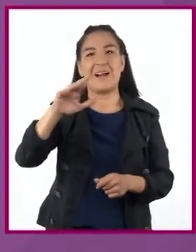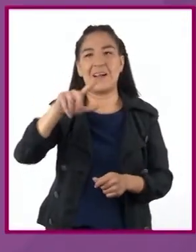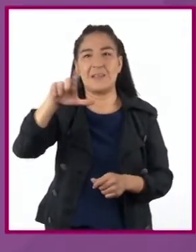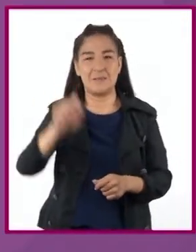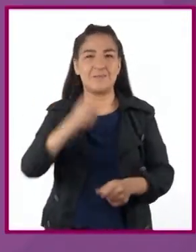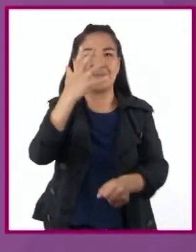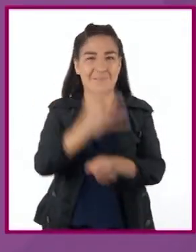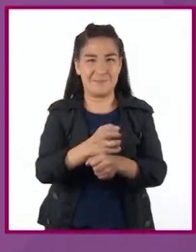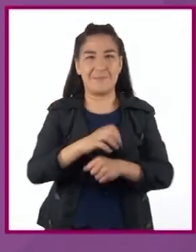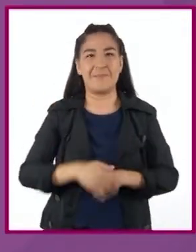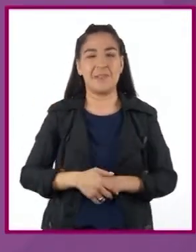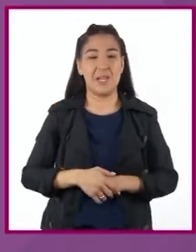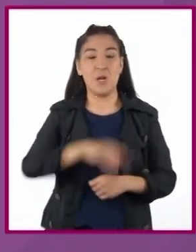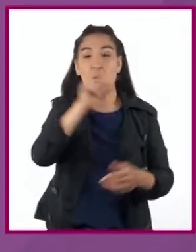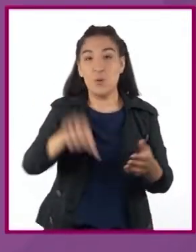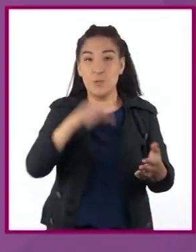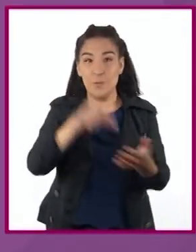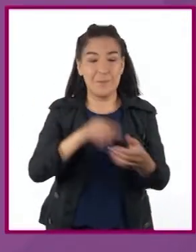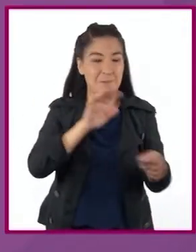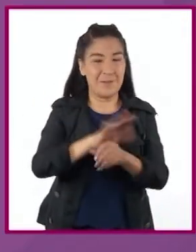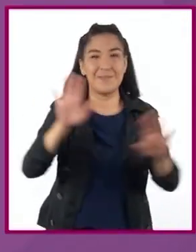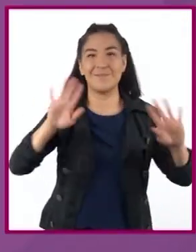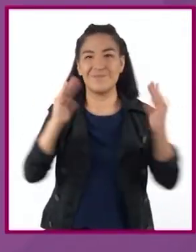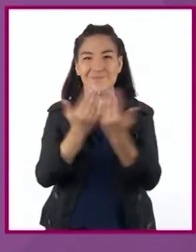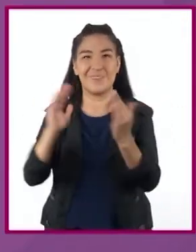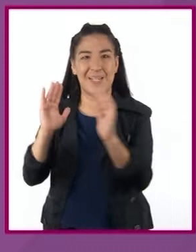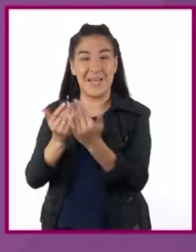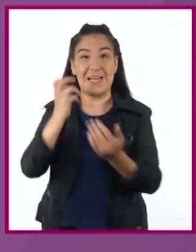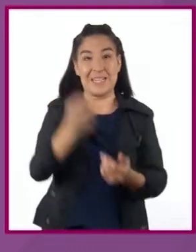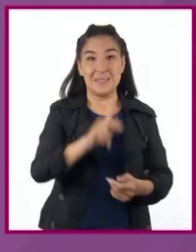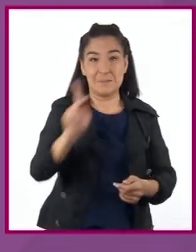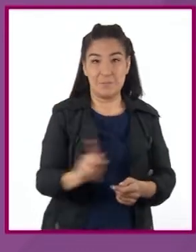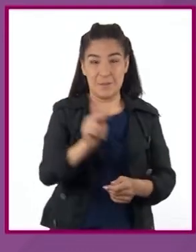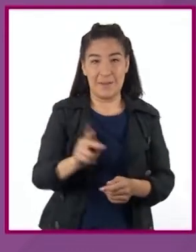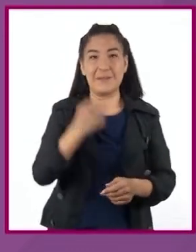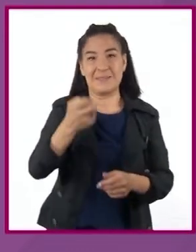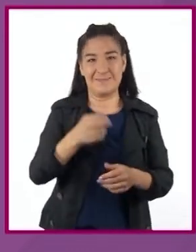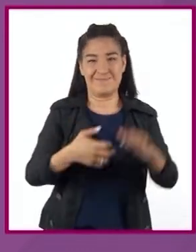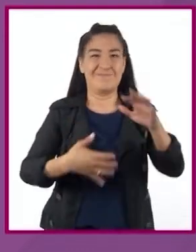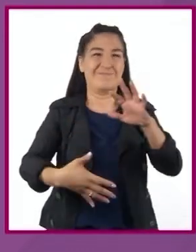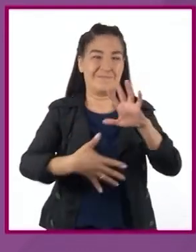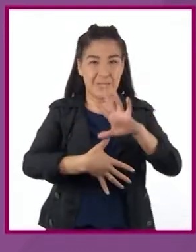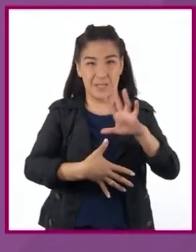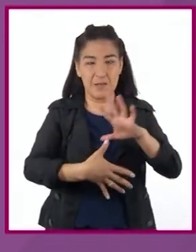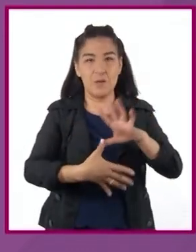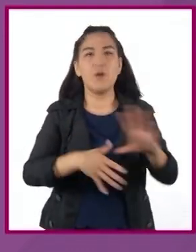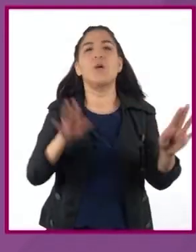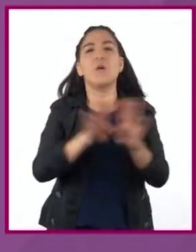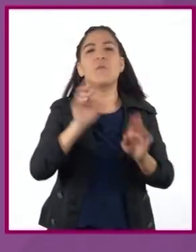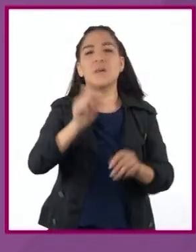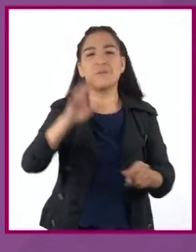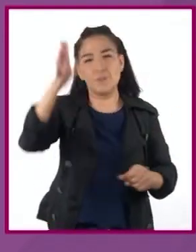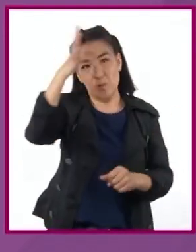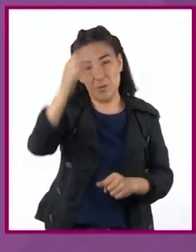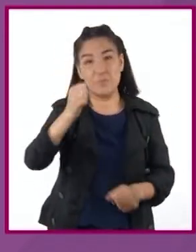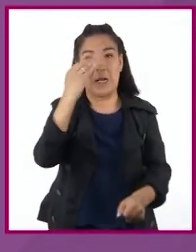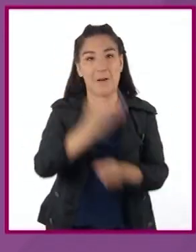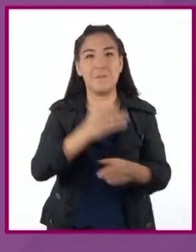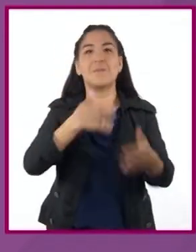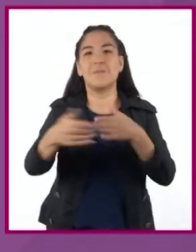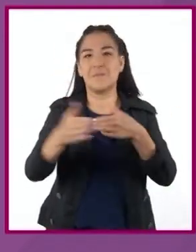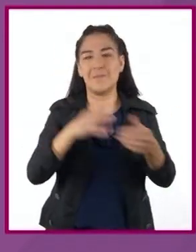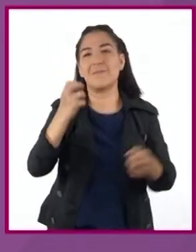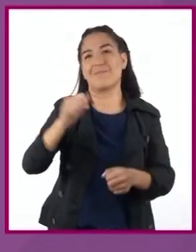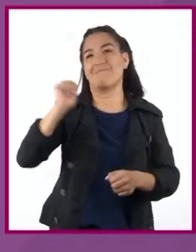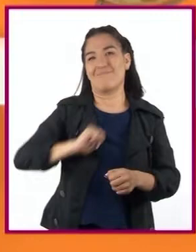Las identidades cerradas que otorgamos retrospectivamente a los pueblos mesoamericanos dicen más de nuestros preconceptos contemporáneos que del